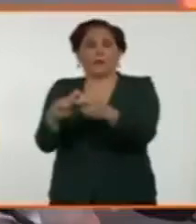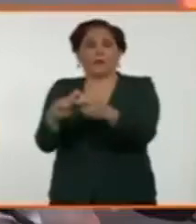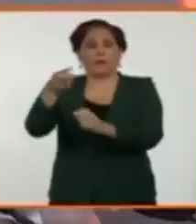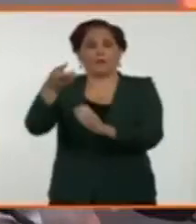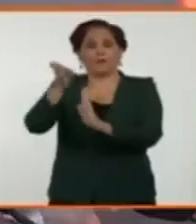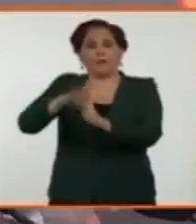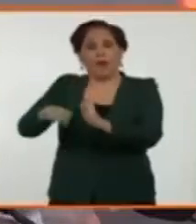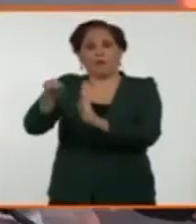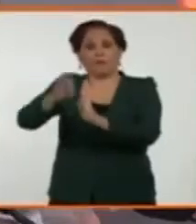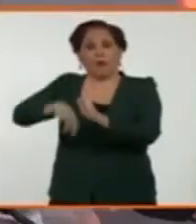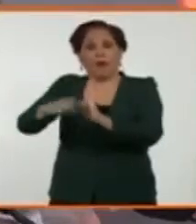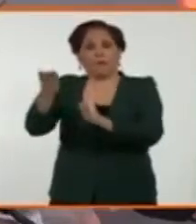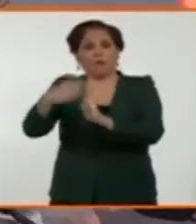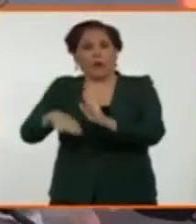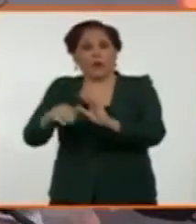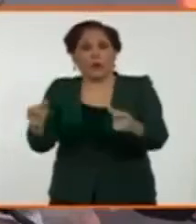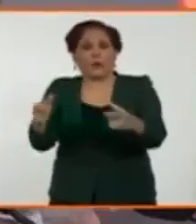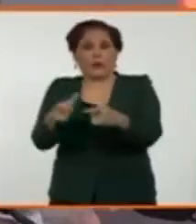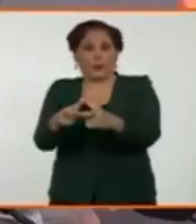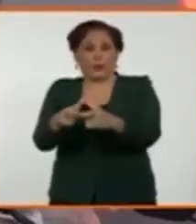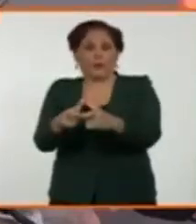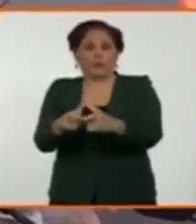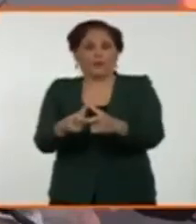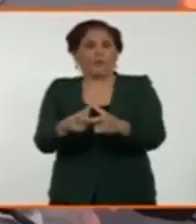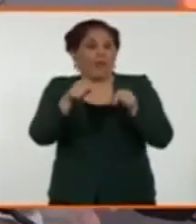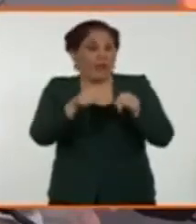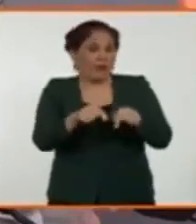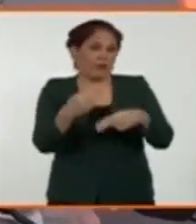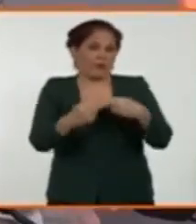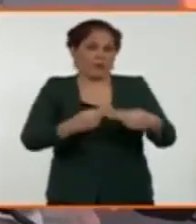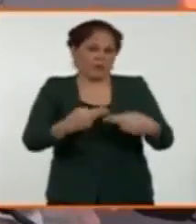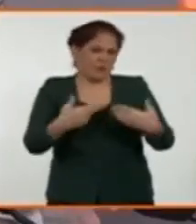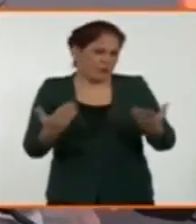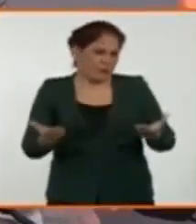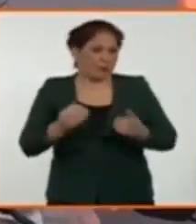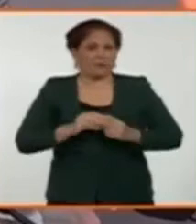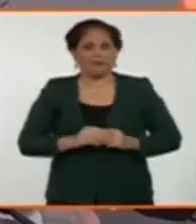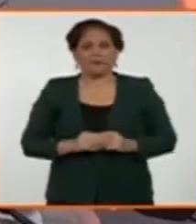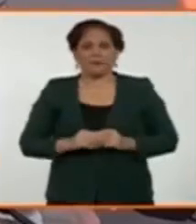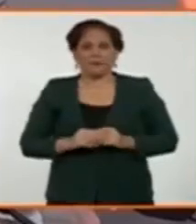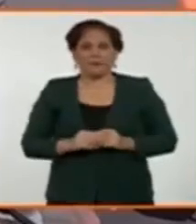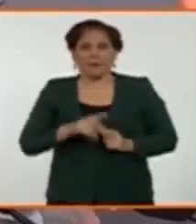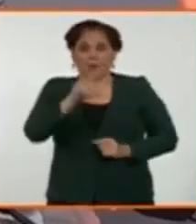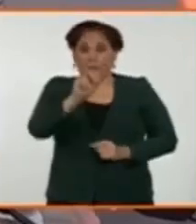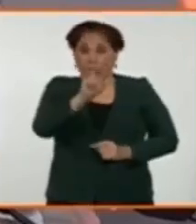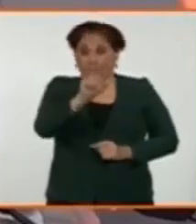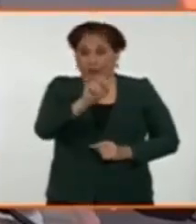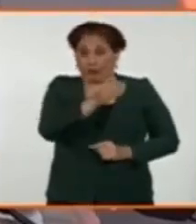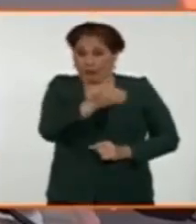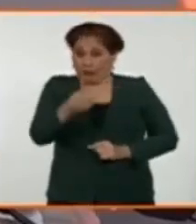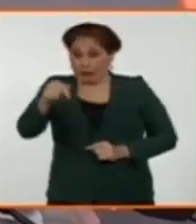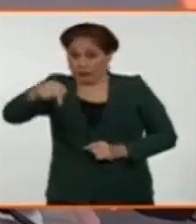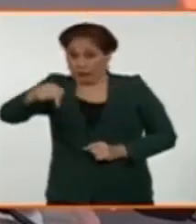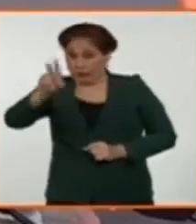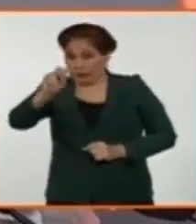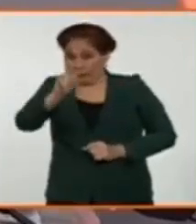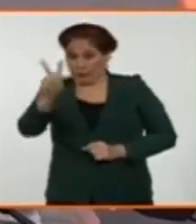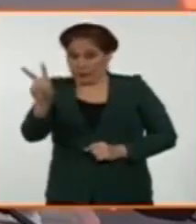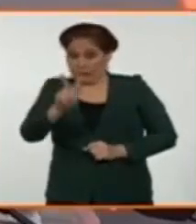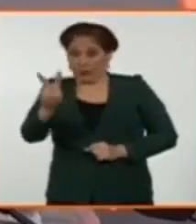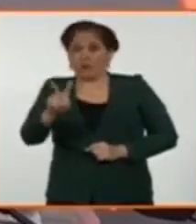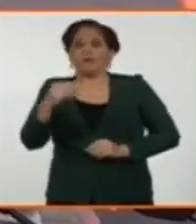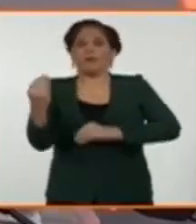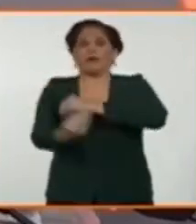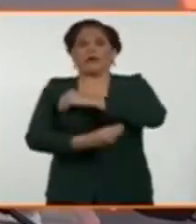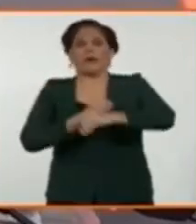como medidas que estamos haciendo que se ha hecho en este último periodo se podría hablar desde 2020 se modificó la